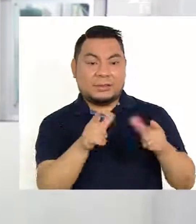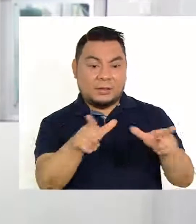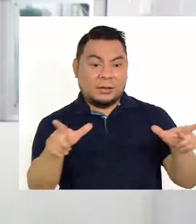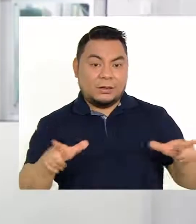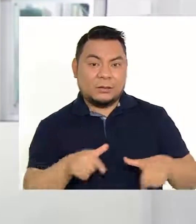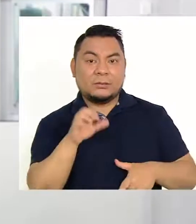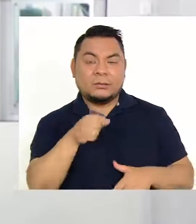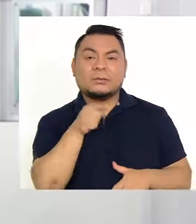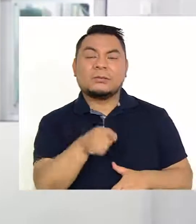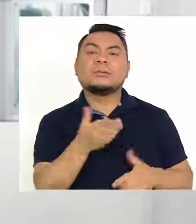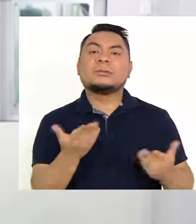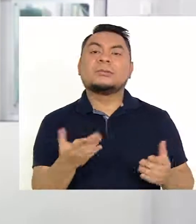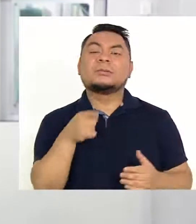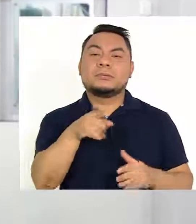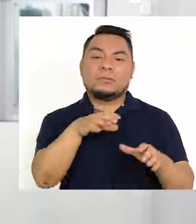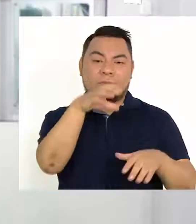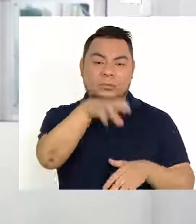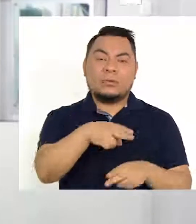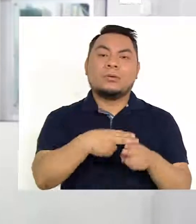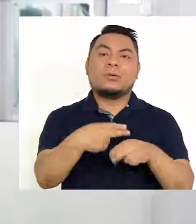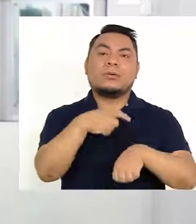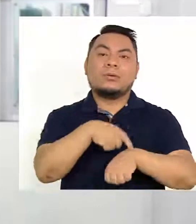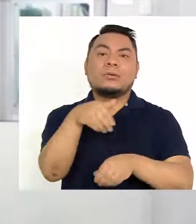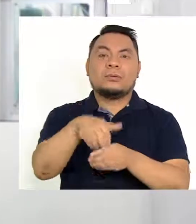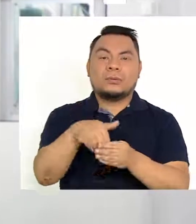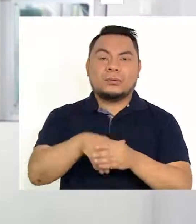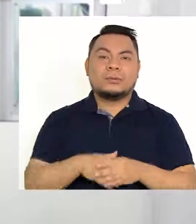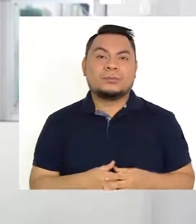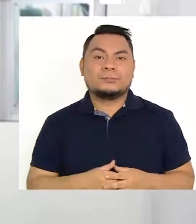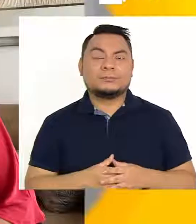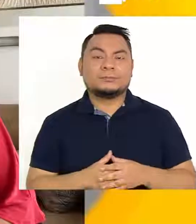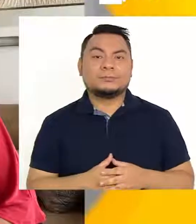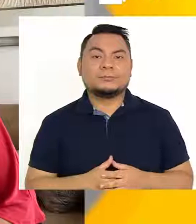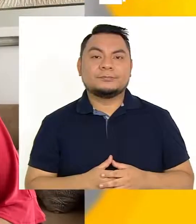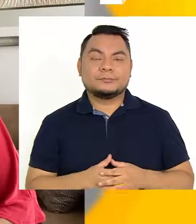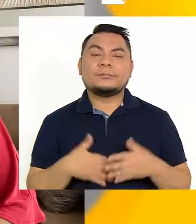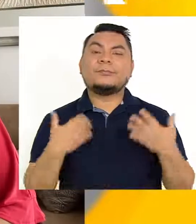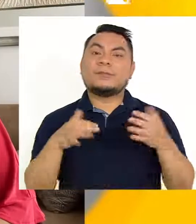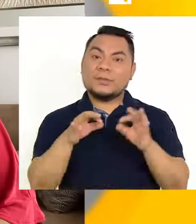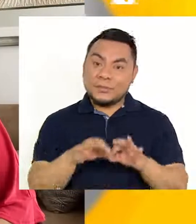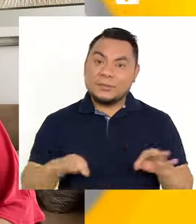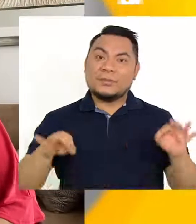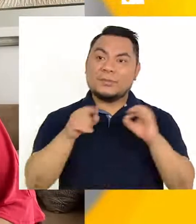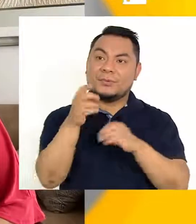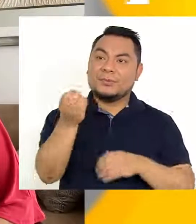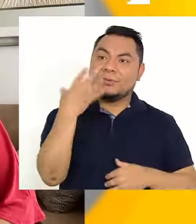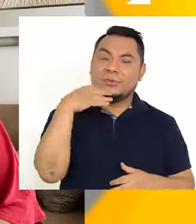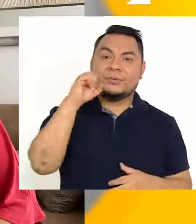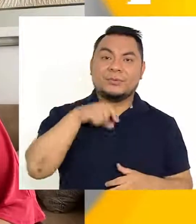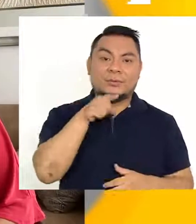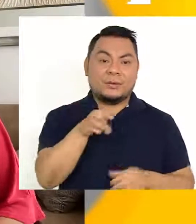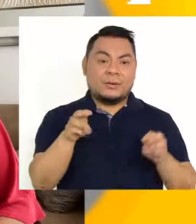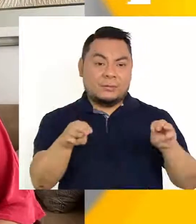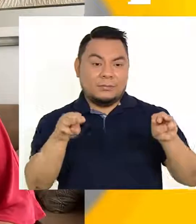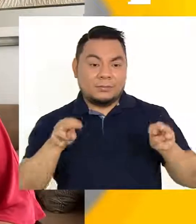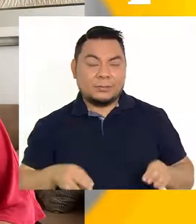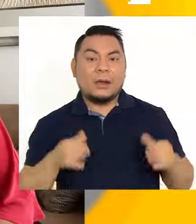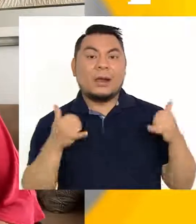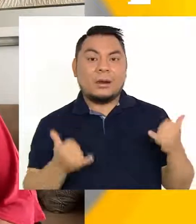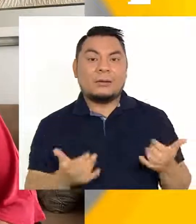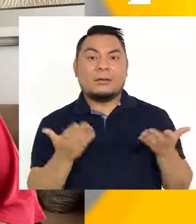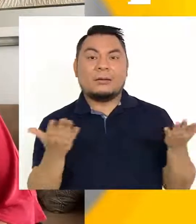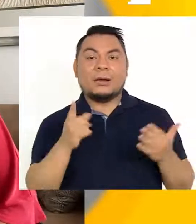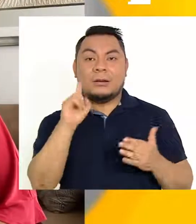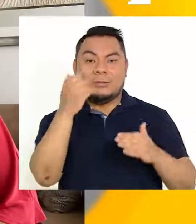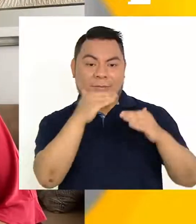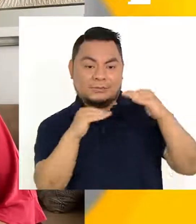Estos ambientes son denominados módulos temporales de votación. Qué importante lo que nos comentas, Clady, de que las mesas ahora